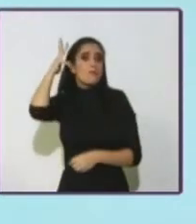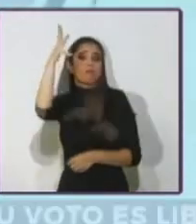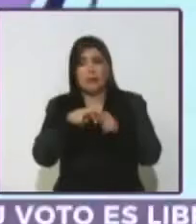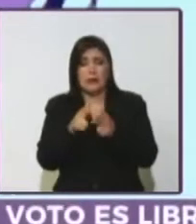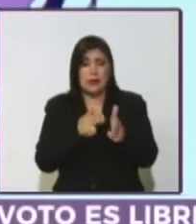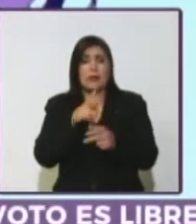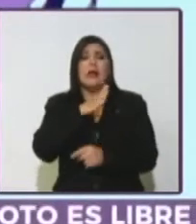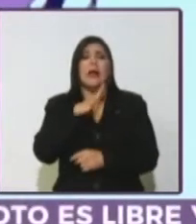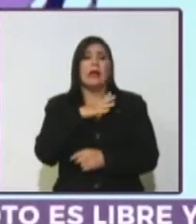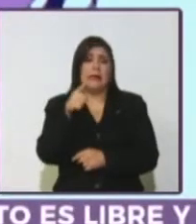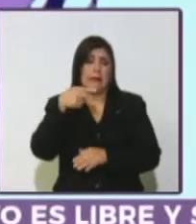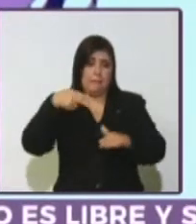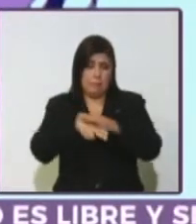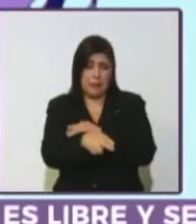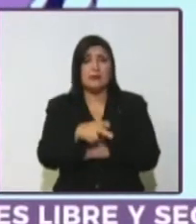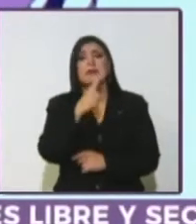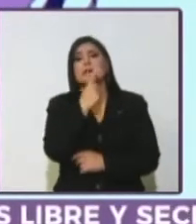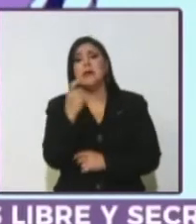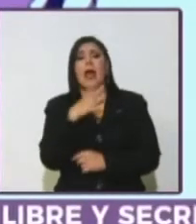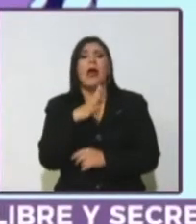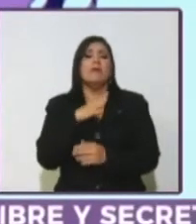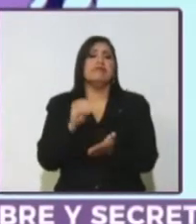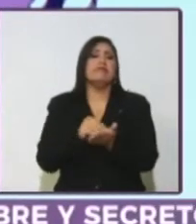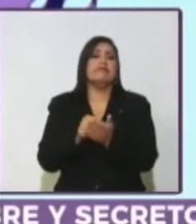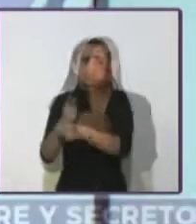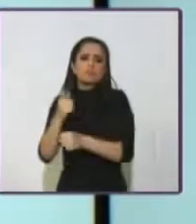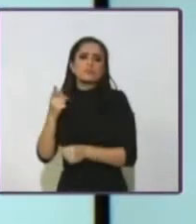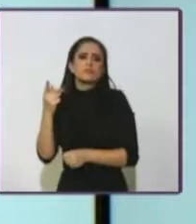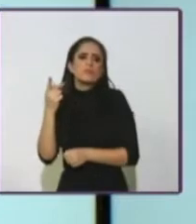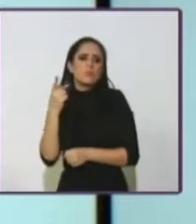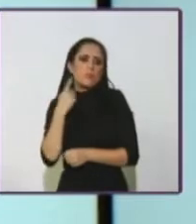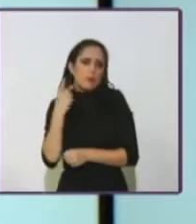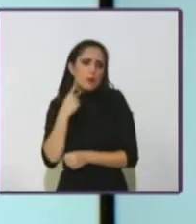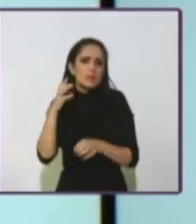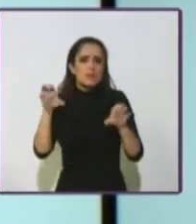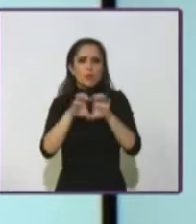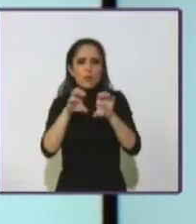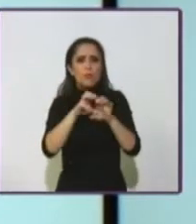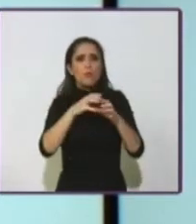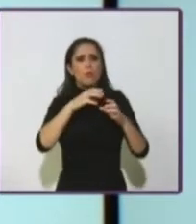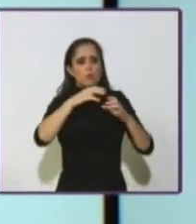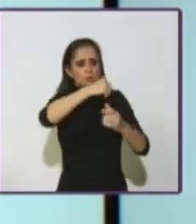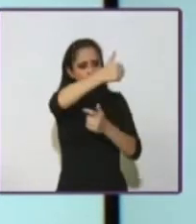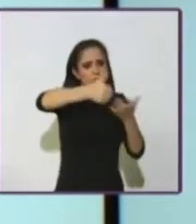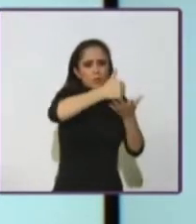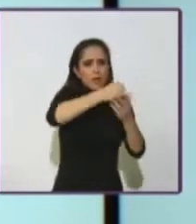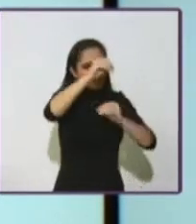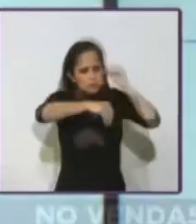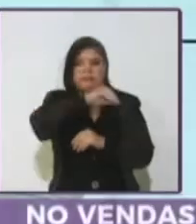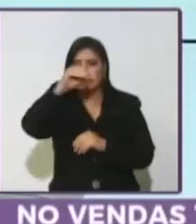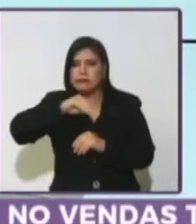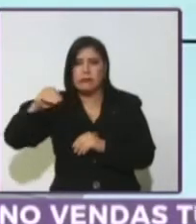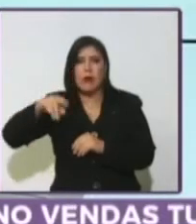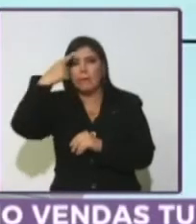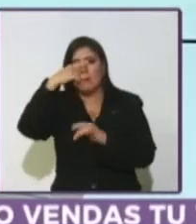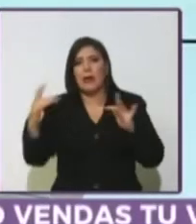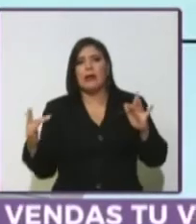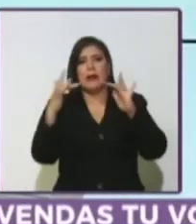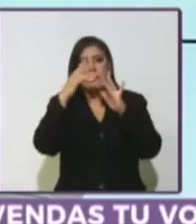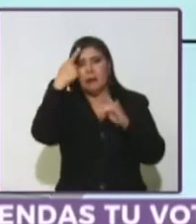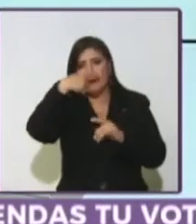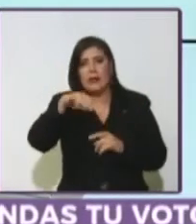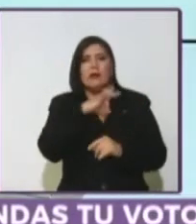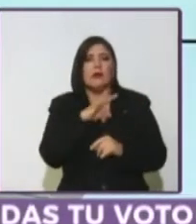el PRD, supuestamente tiene el apoyo del PAN, pero claramente los panistas no están apoyándola, y